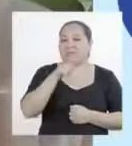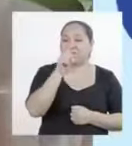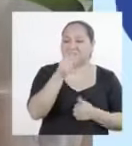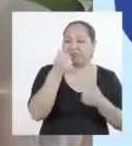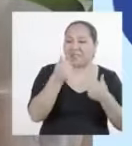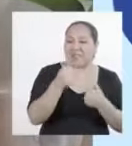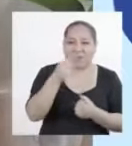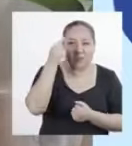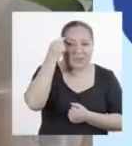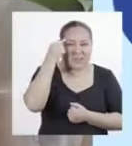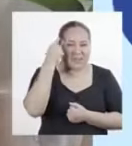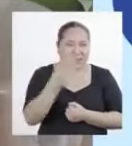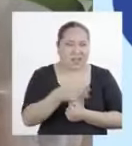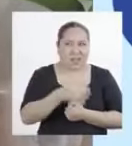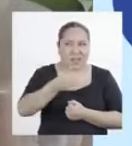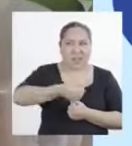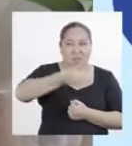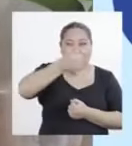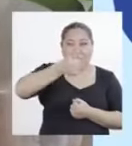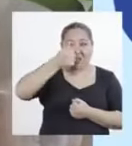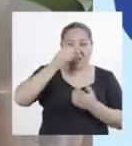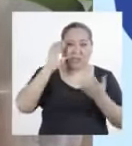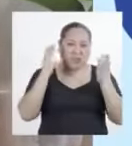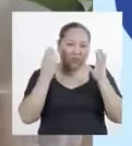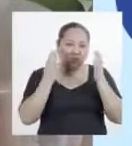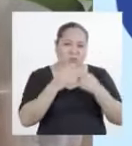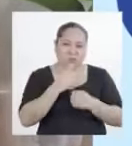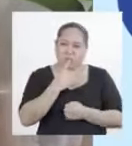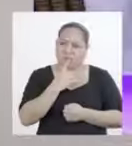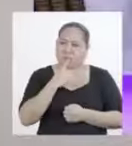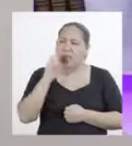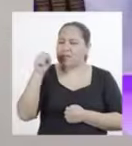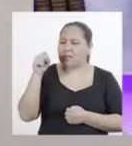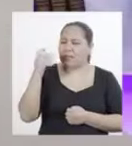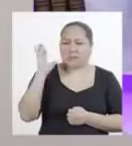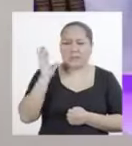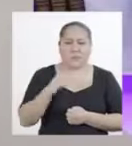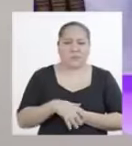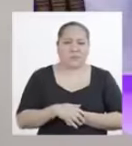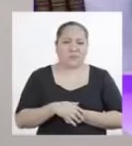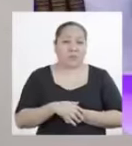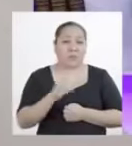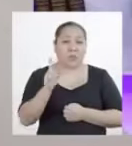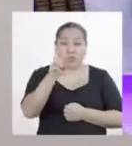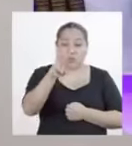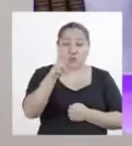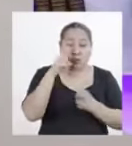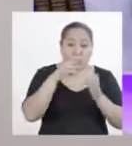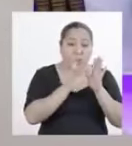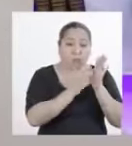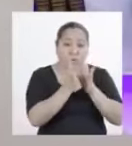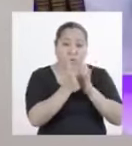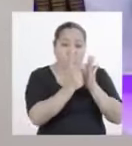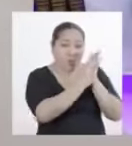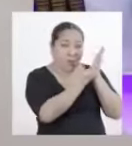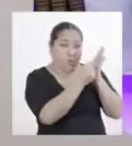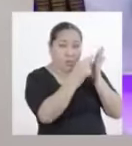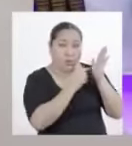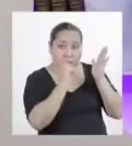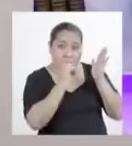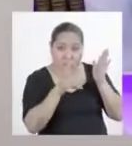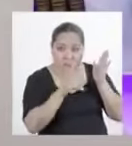Muy bien ¿Pueden pensar en autoridades y comparaciones? ¿Autoridades? Por supuesto En ninguna parte